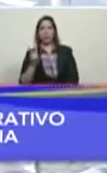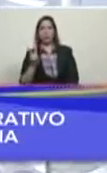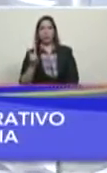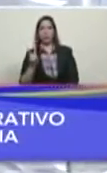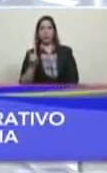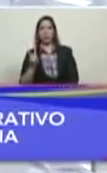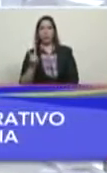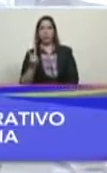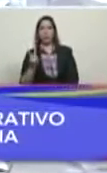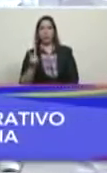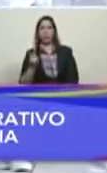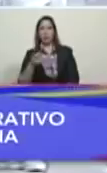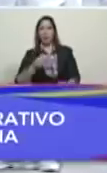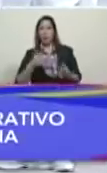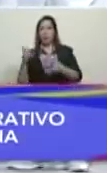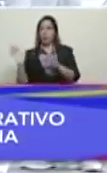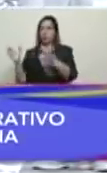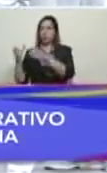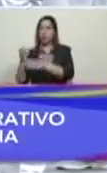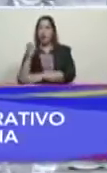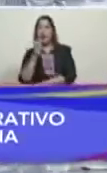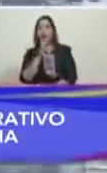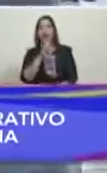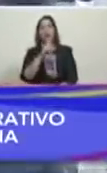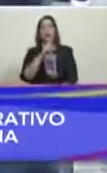enviado por la ExxonMobil.